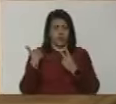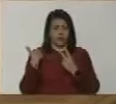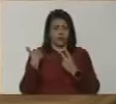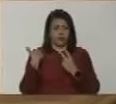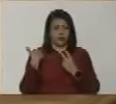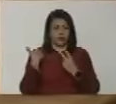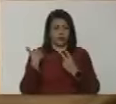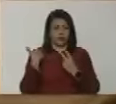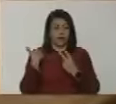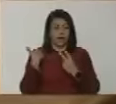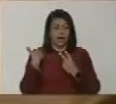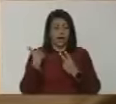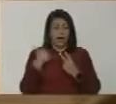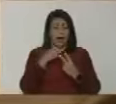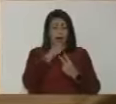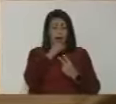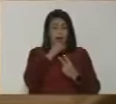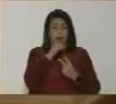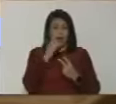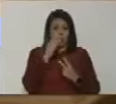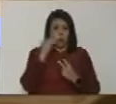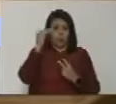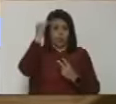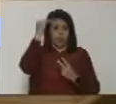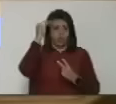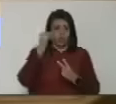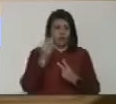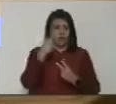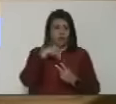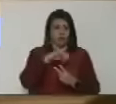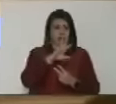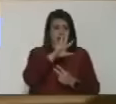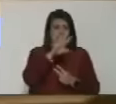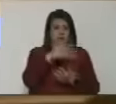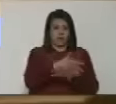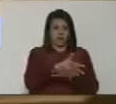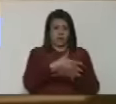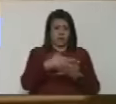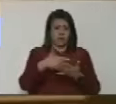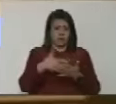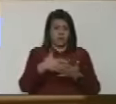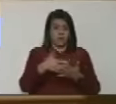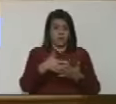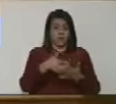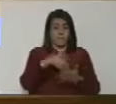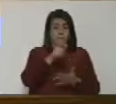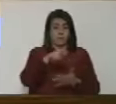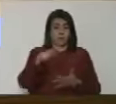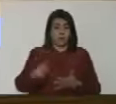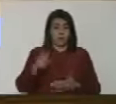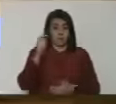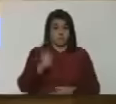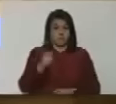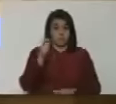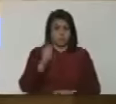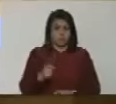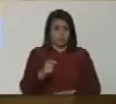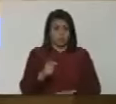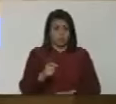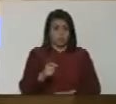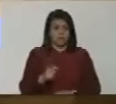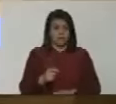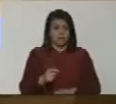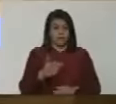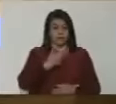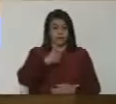de los adultos y las adultas mayores, más de 5 millones de pensionados y pensionadas.